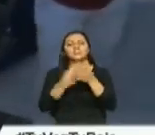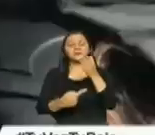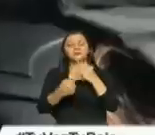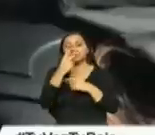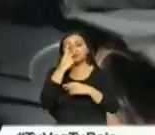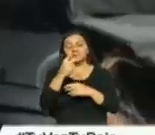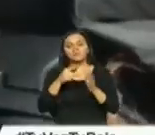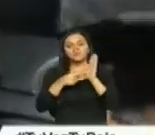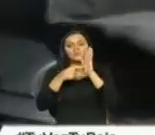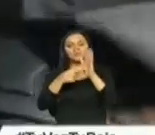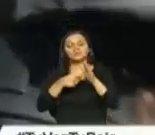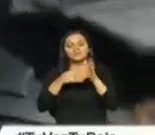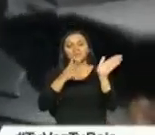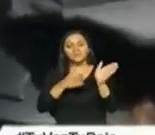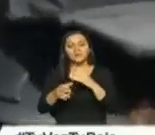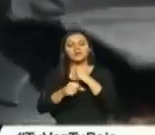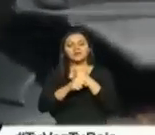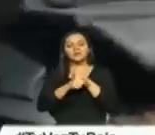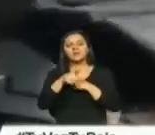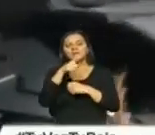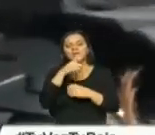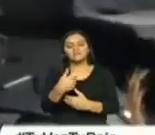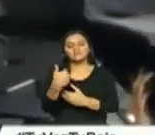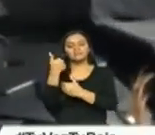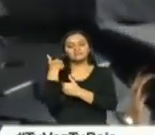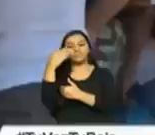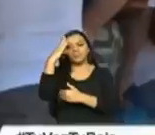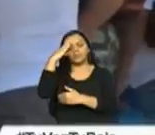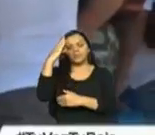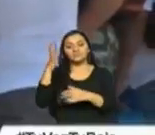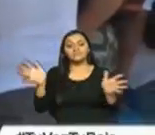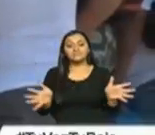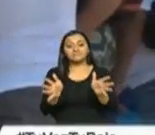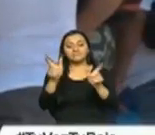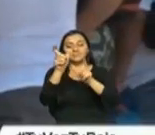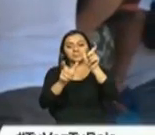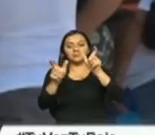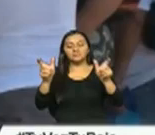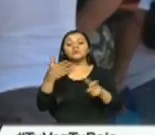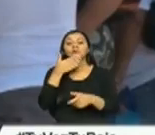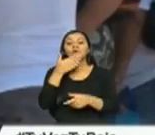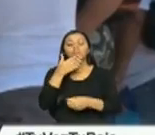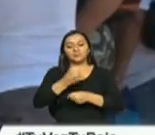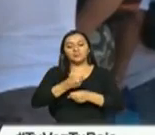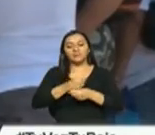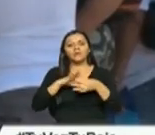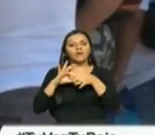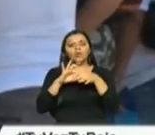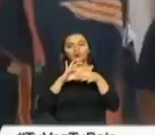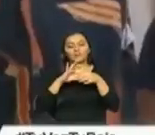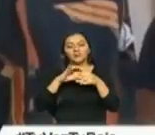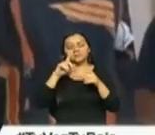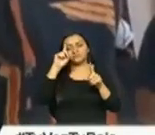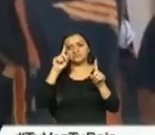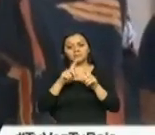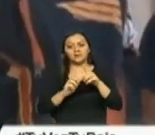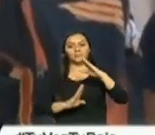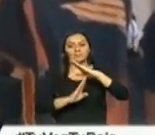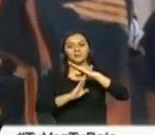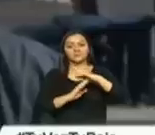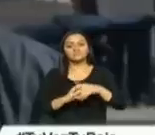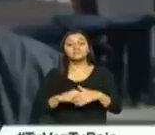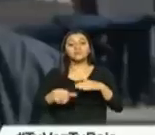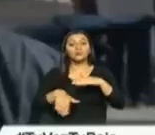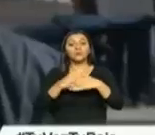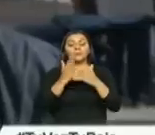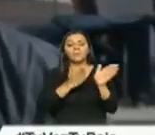mostrar las acciones específicas que realiza la Policía Nacional y motivar a la gente a colaborar en la consecución de la paz. Un nuevo